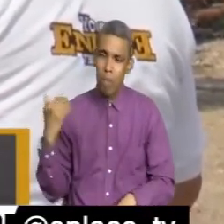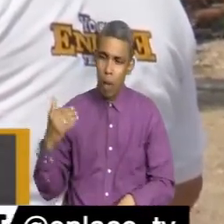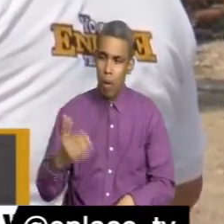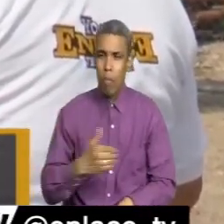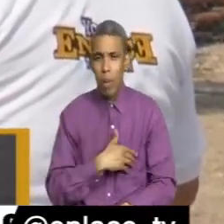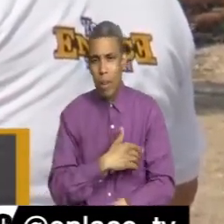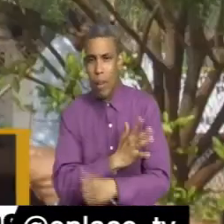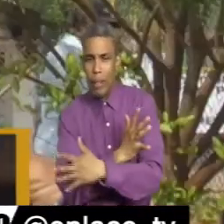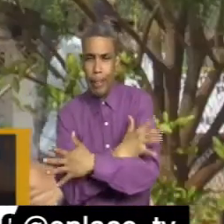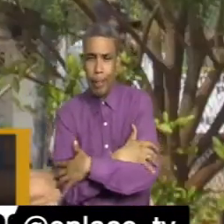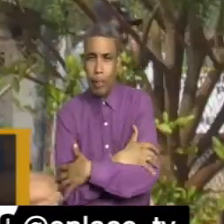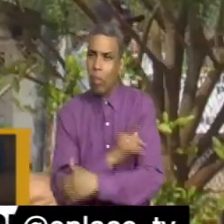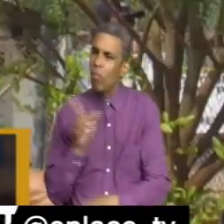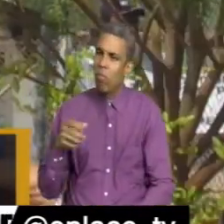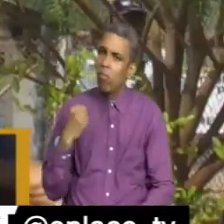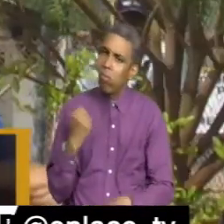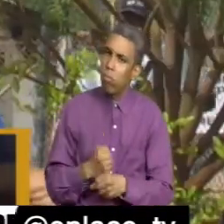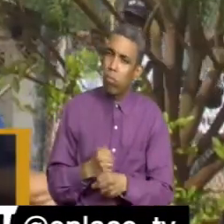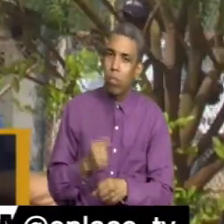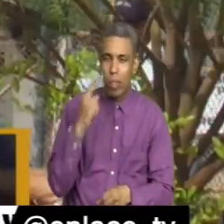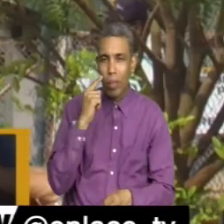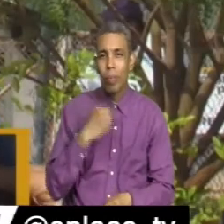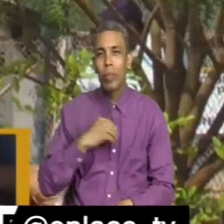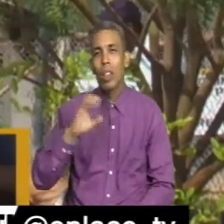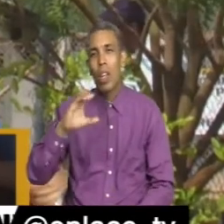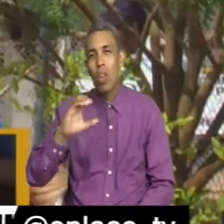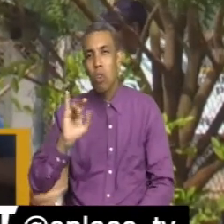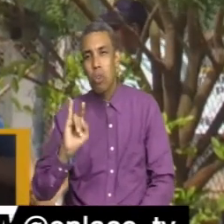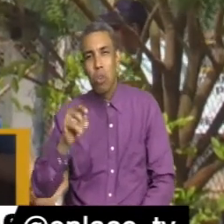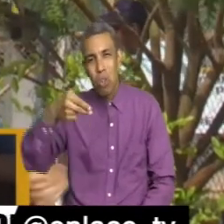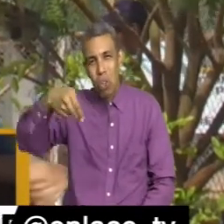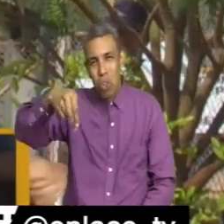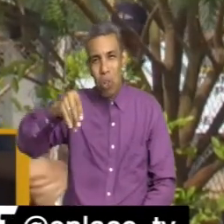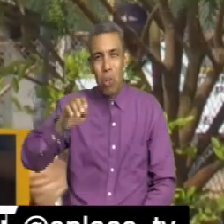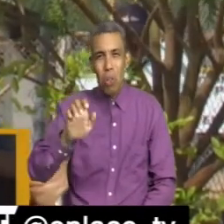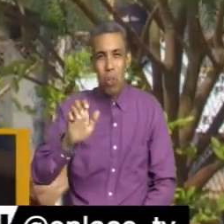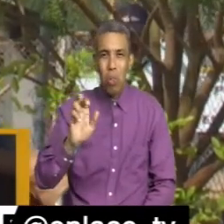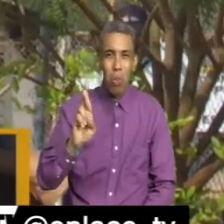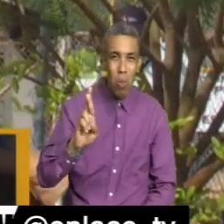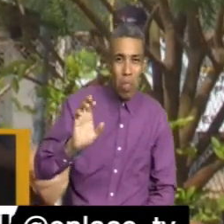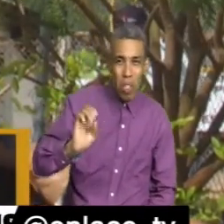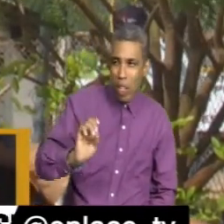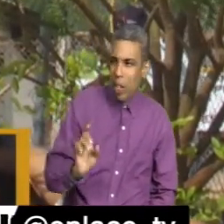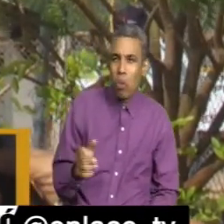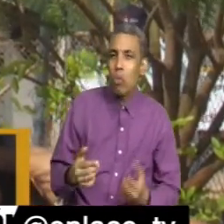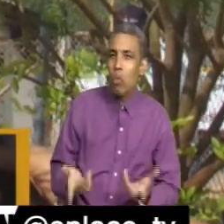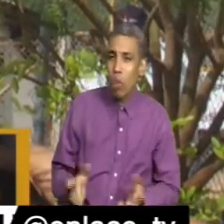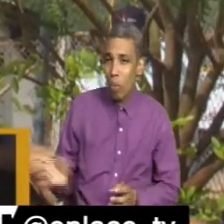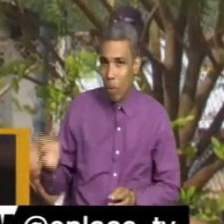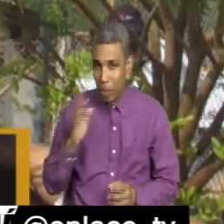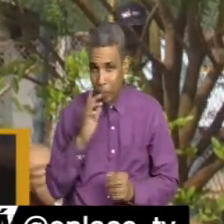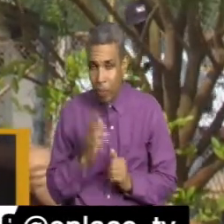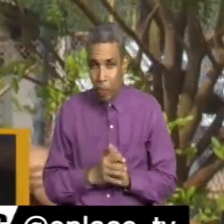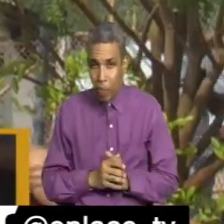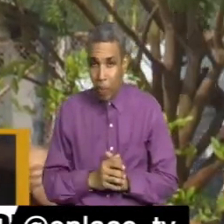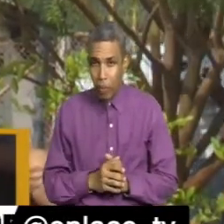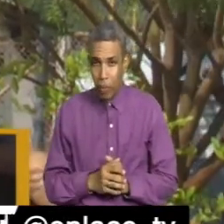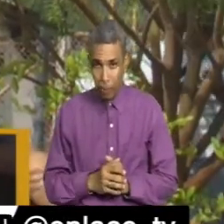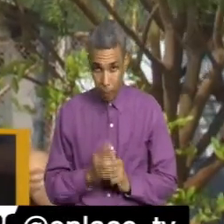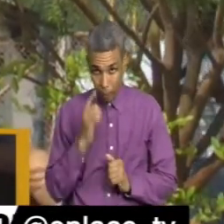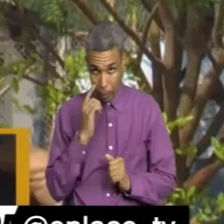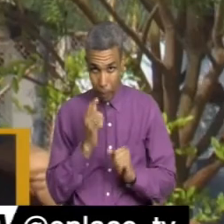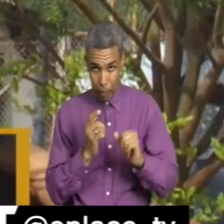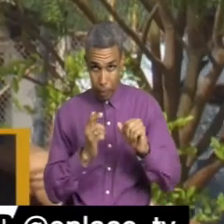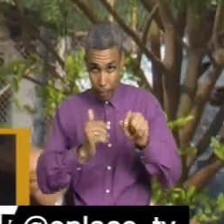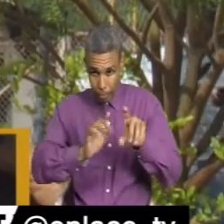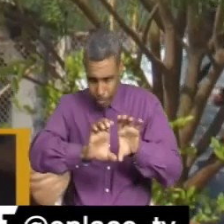petróleo es su profesión. Ya prácticamente desde finales del 2015, y eso que fue también un mantenimiento con una firma aquí, pero ya desde el año